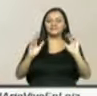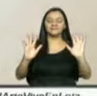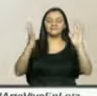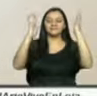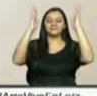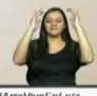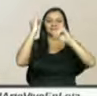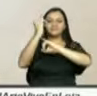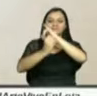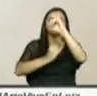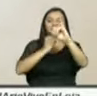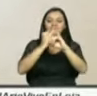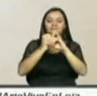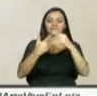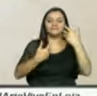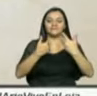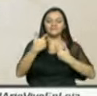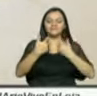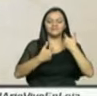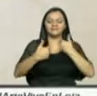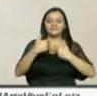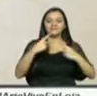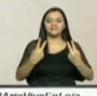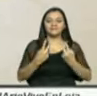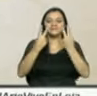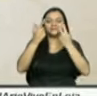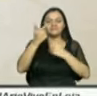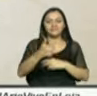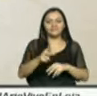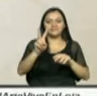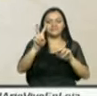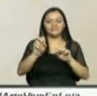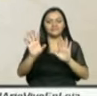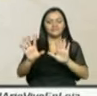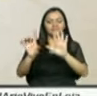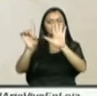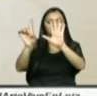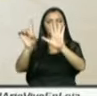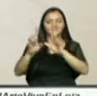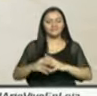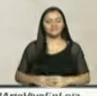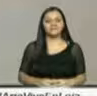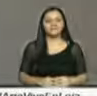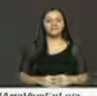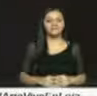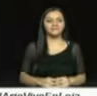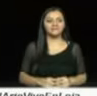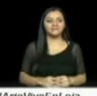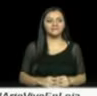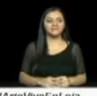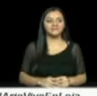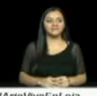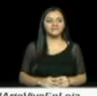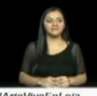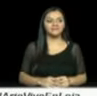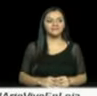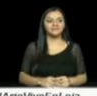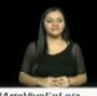Festival Internacional de Artes Vivas, Loja 2016.